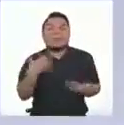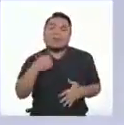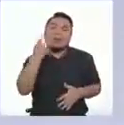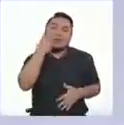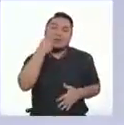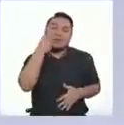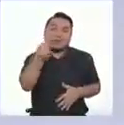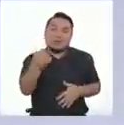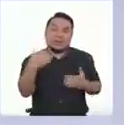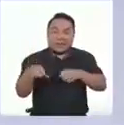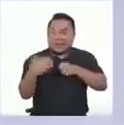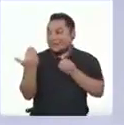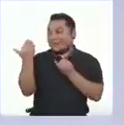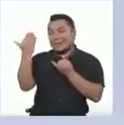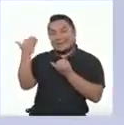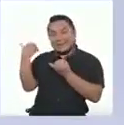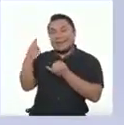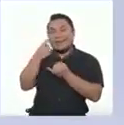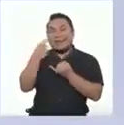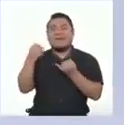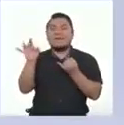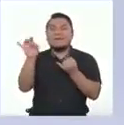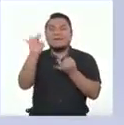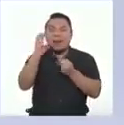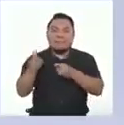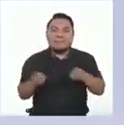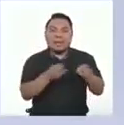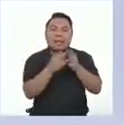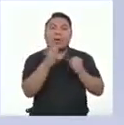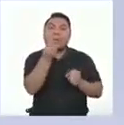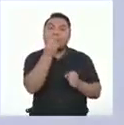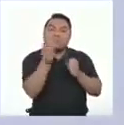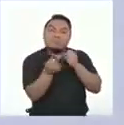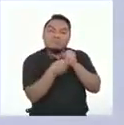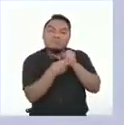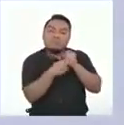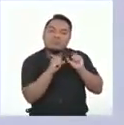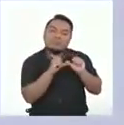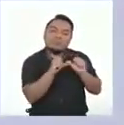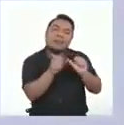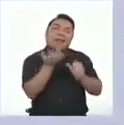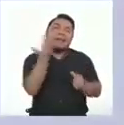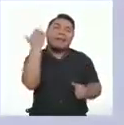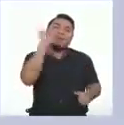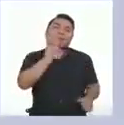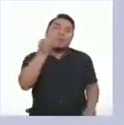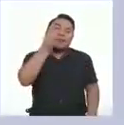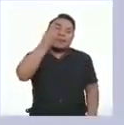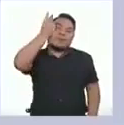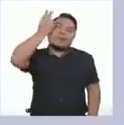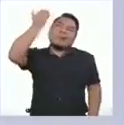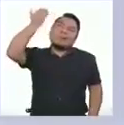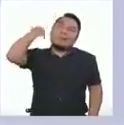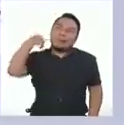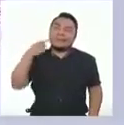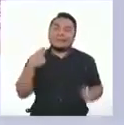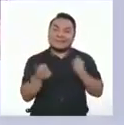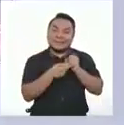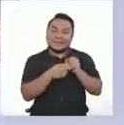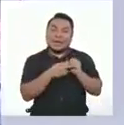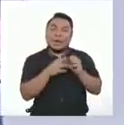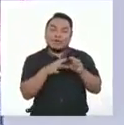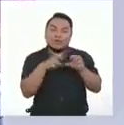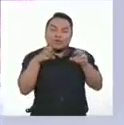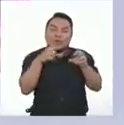conocido ya en las actividades anteriores algunas técnicas de conservación que usaron nuestros ancestros en base a la deshidratación.